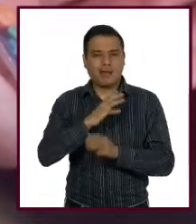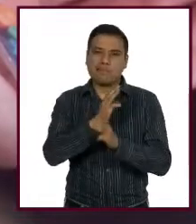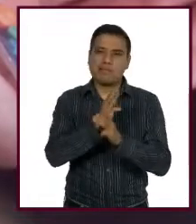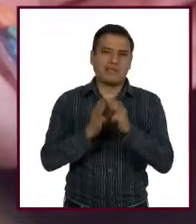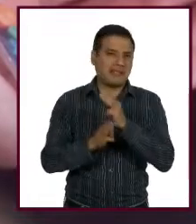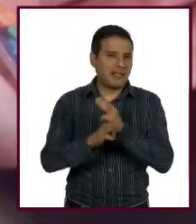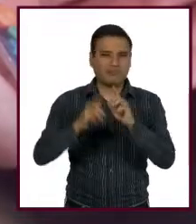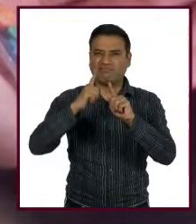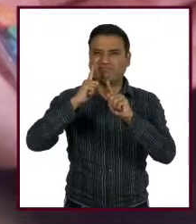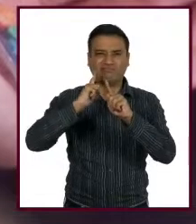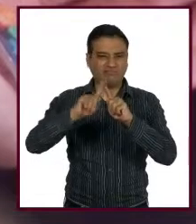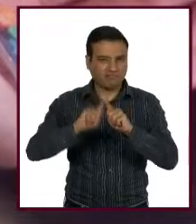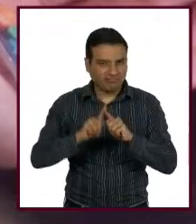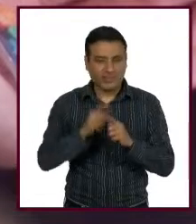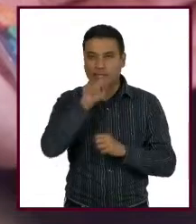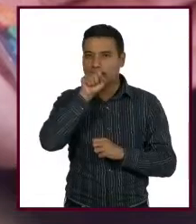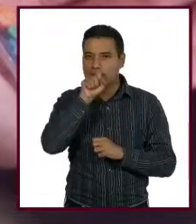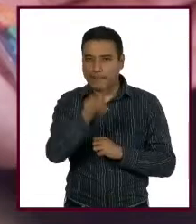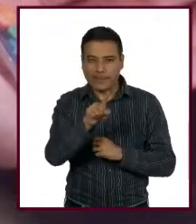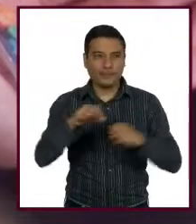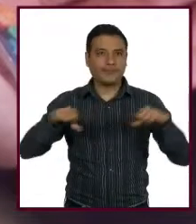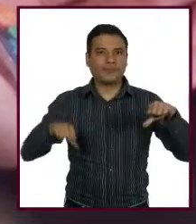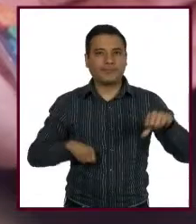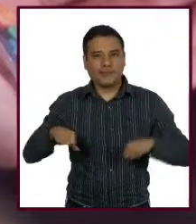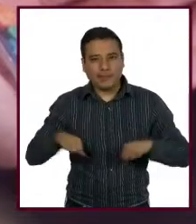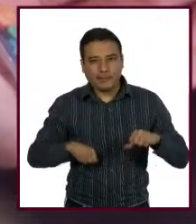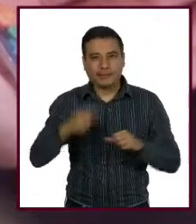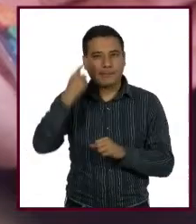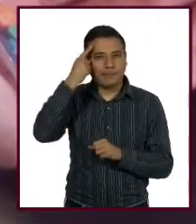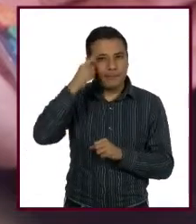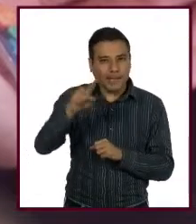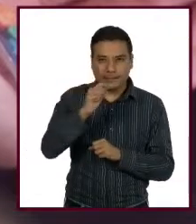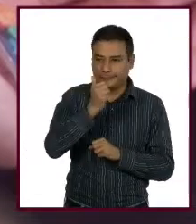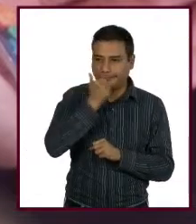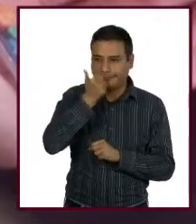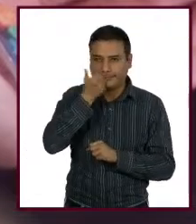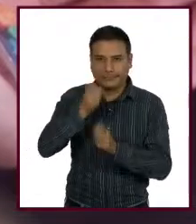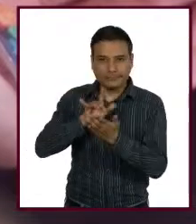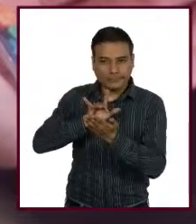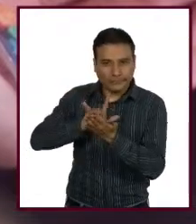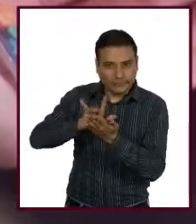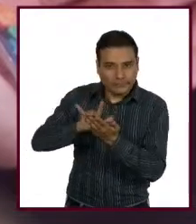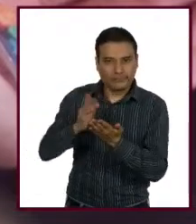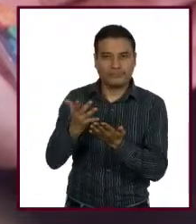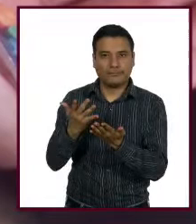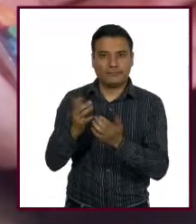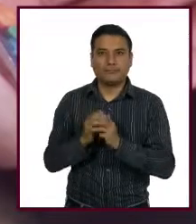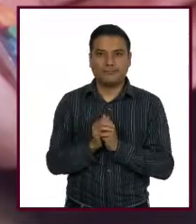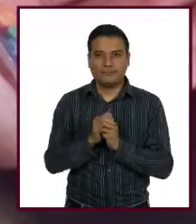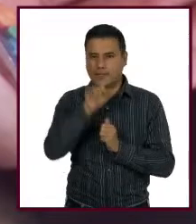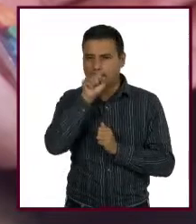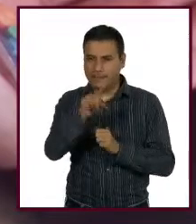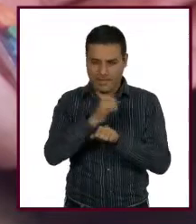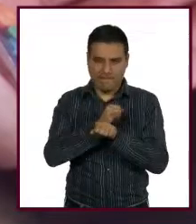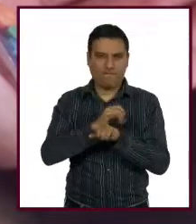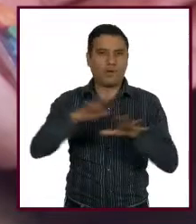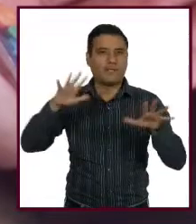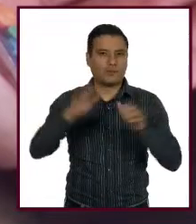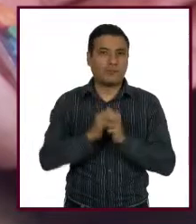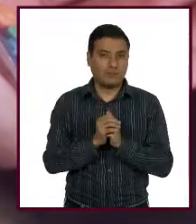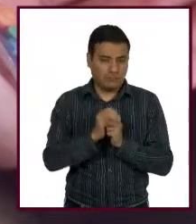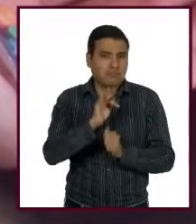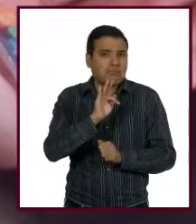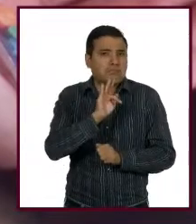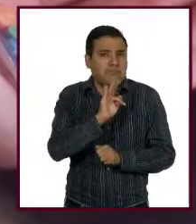materiales adicionales, actividades para llevar a cabo las intervenciones con sus estudiantes, así muchísima información. Esta es una